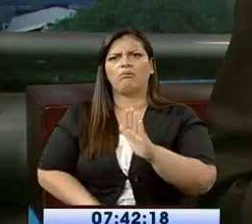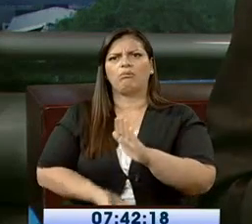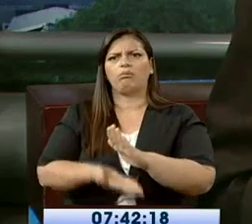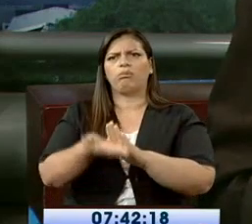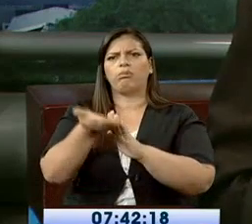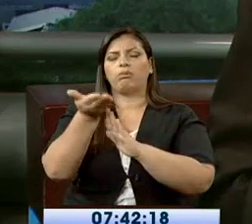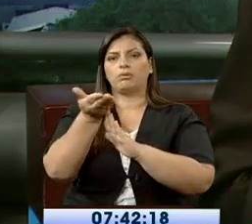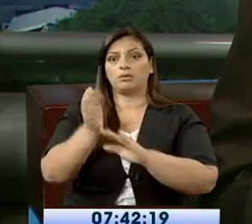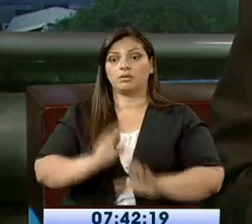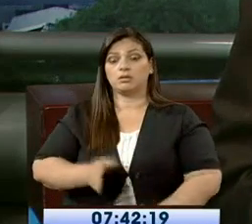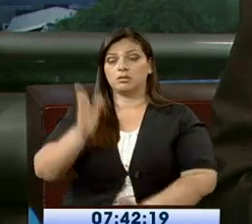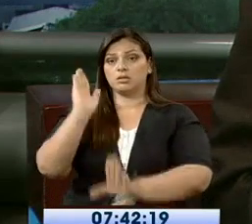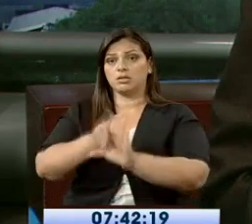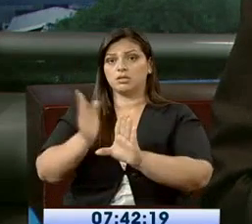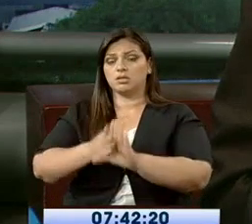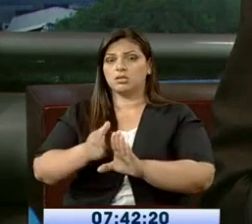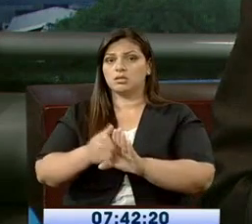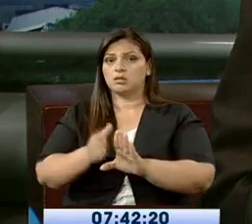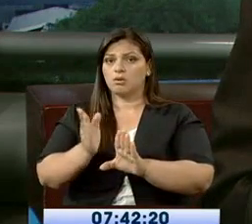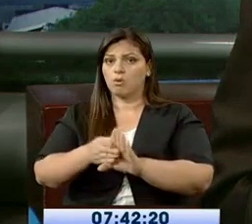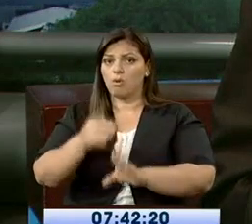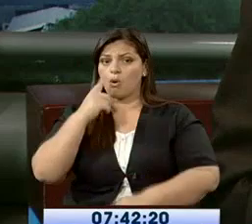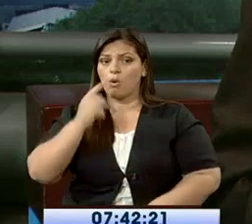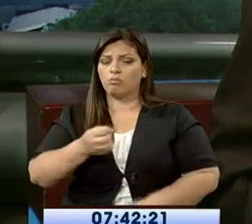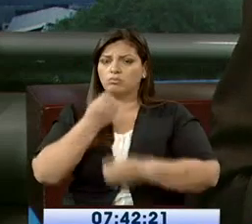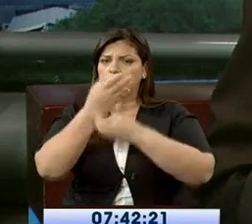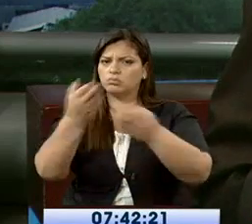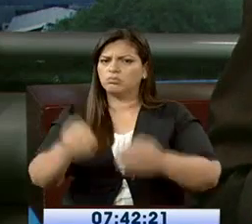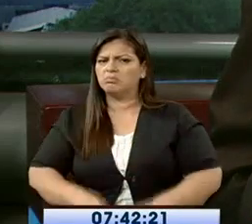definido de un potencial femicida.